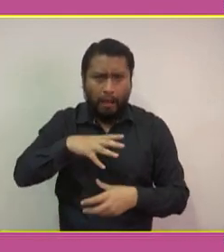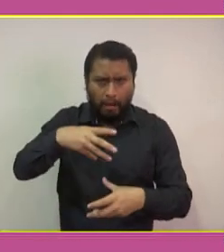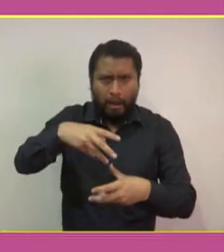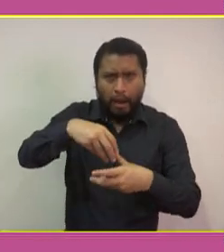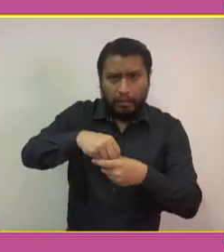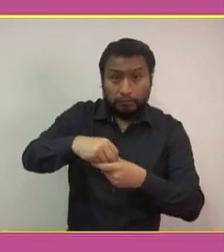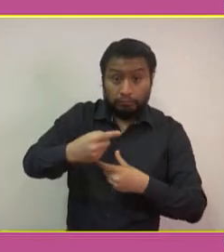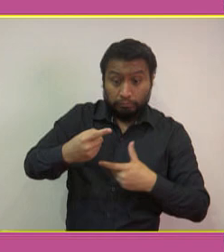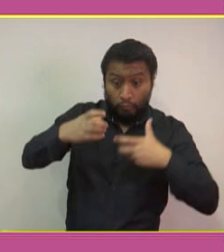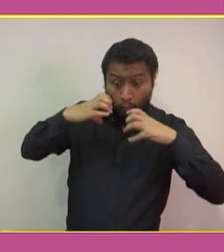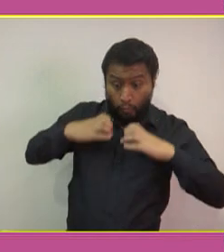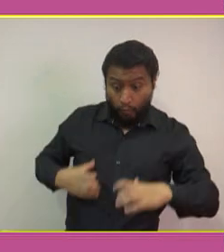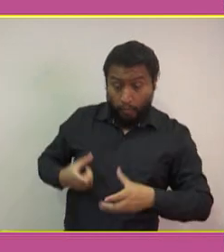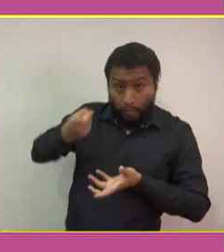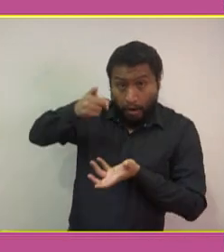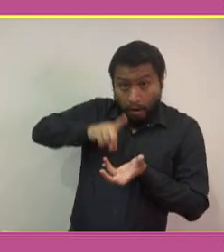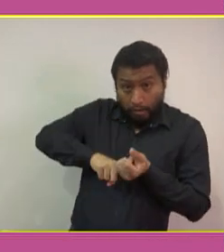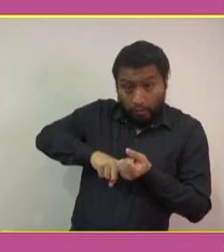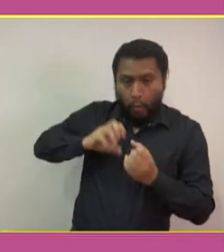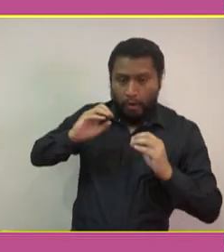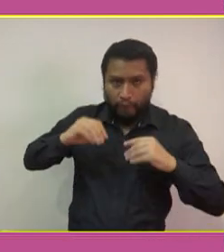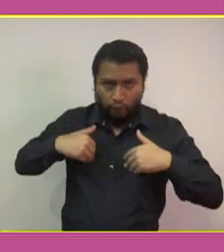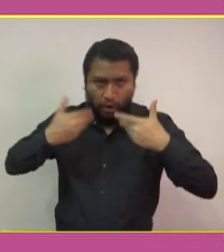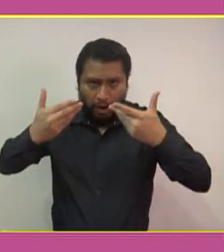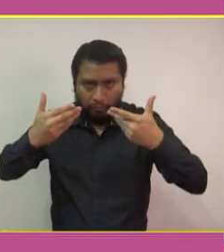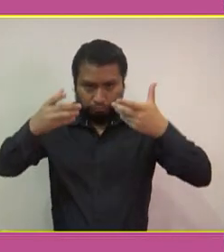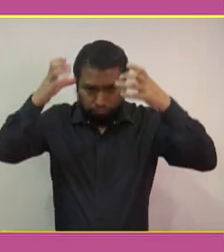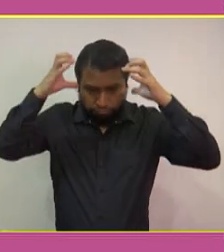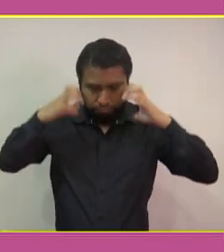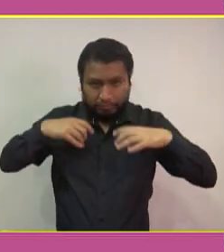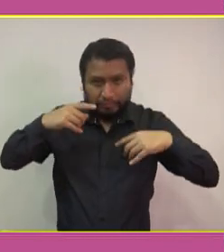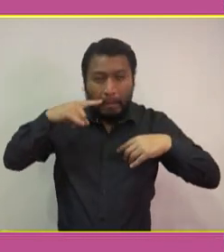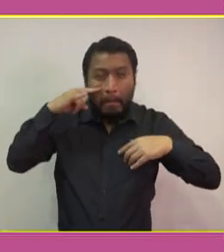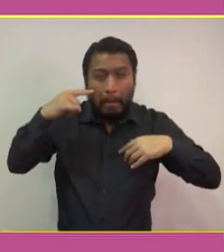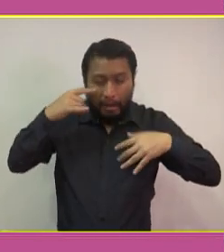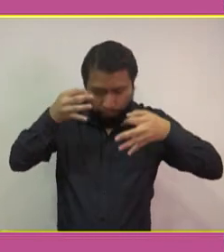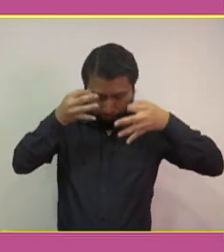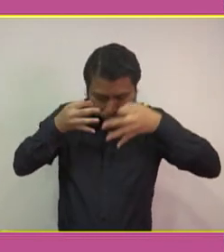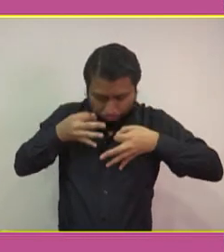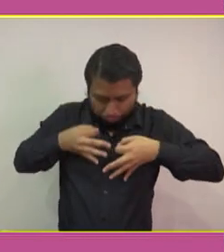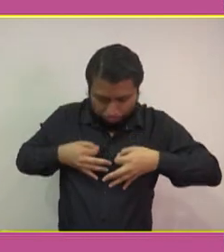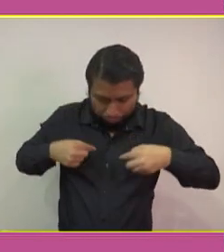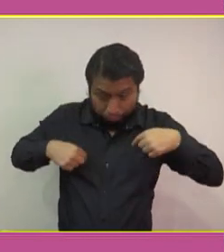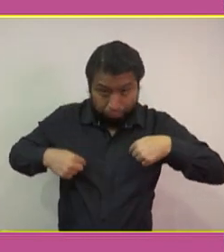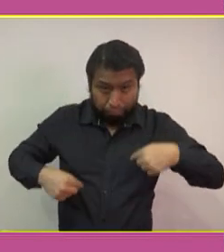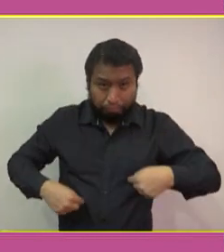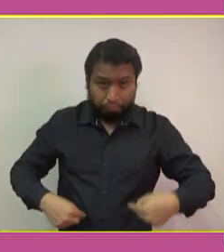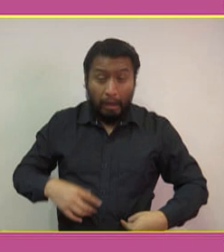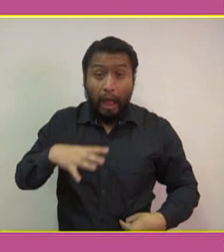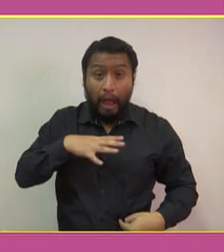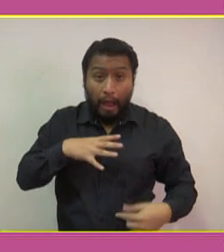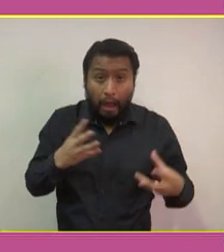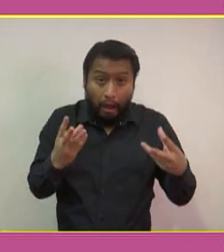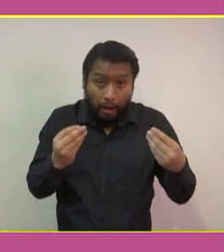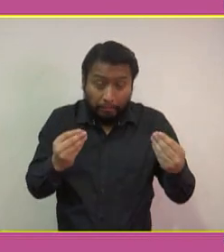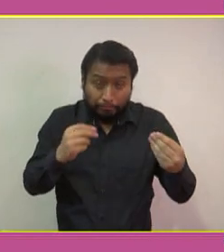de nosotros o fuera de nosotros. Estamos cubiertos de microorganismos todo el tiempo y los microorganismos justamente son